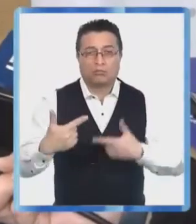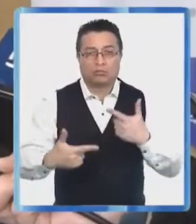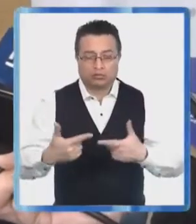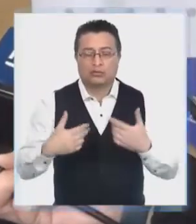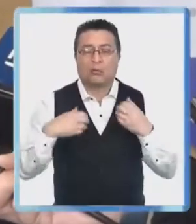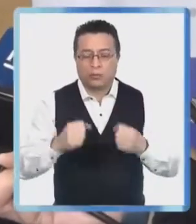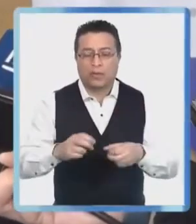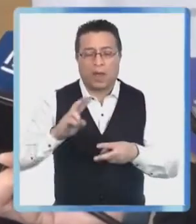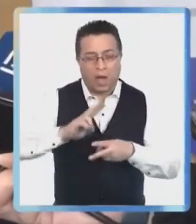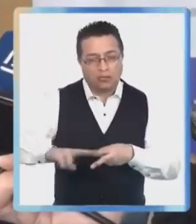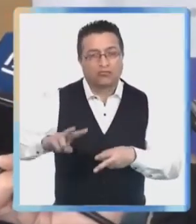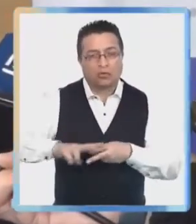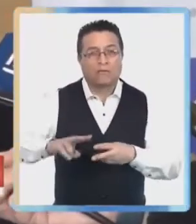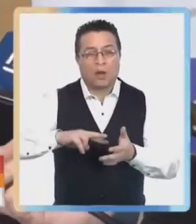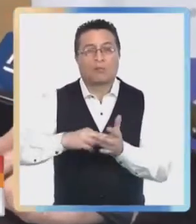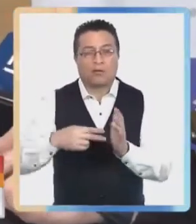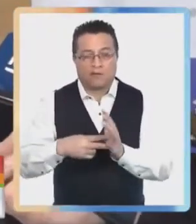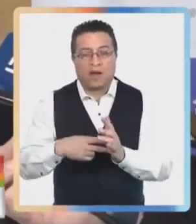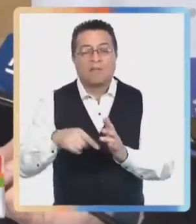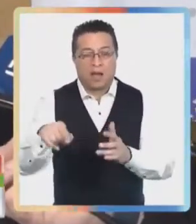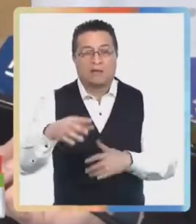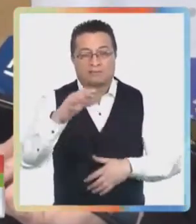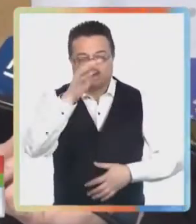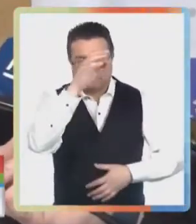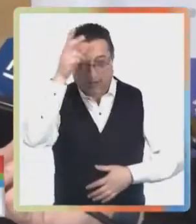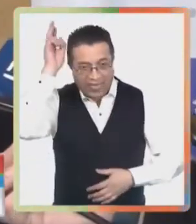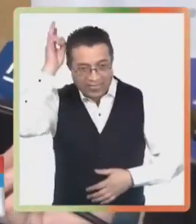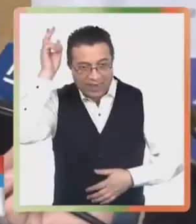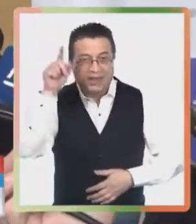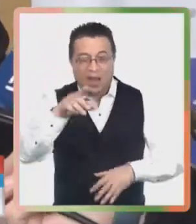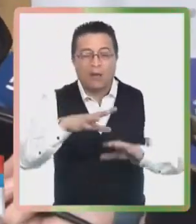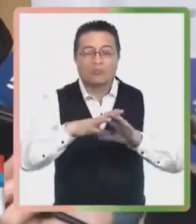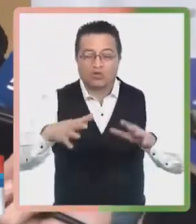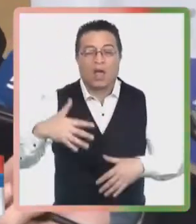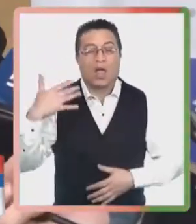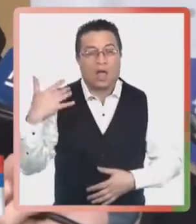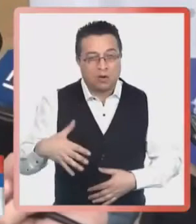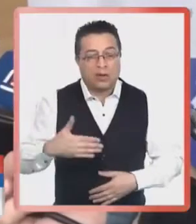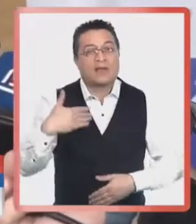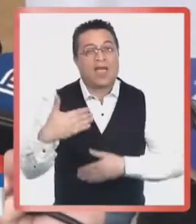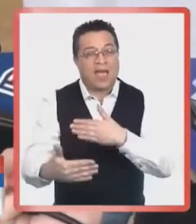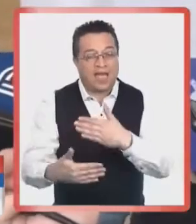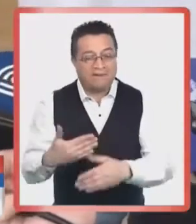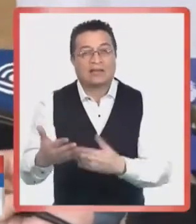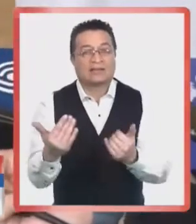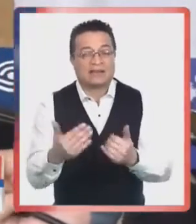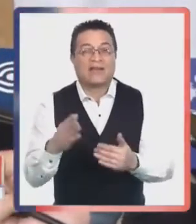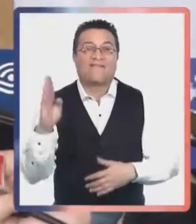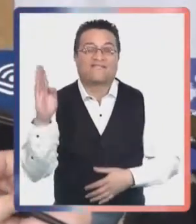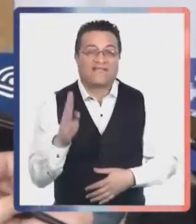poder resolver los problemas indígenas, que es tan importante avanzar con las necesidades